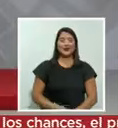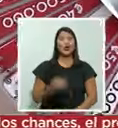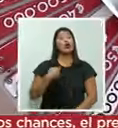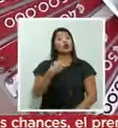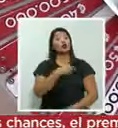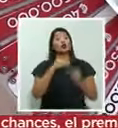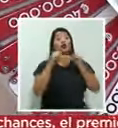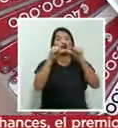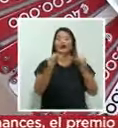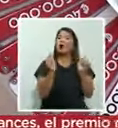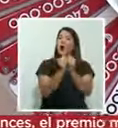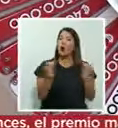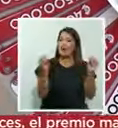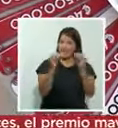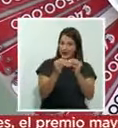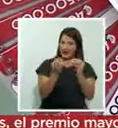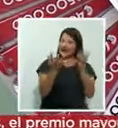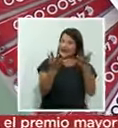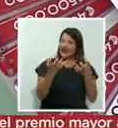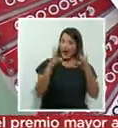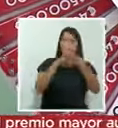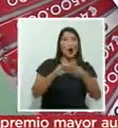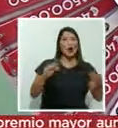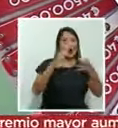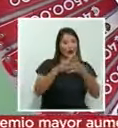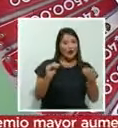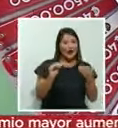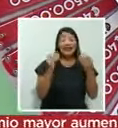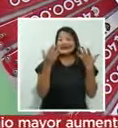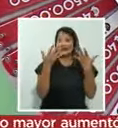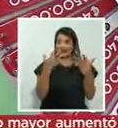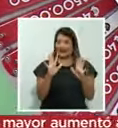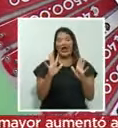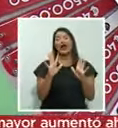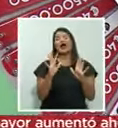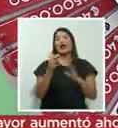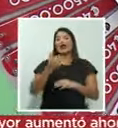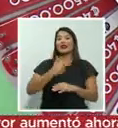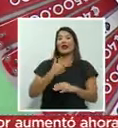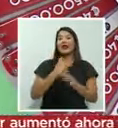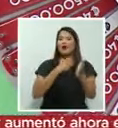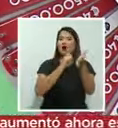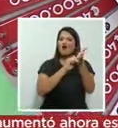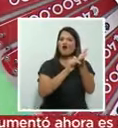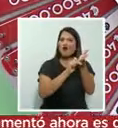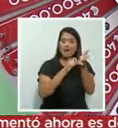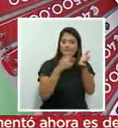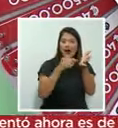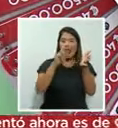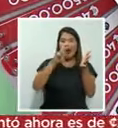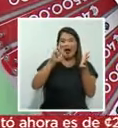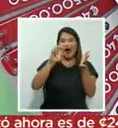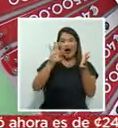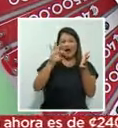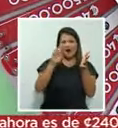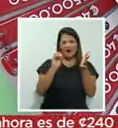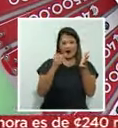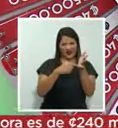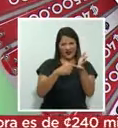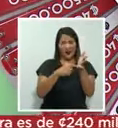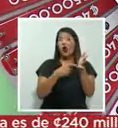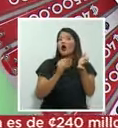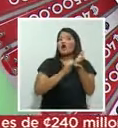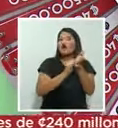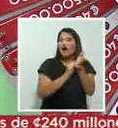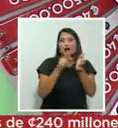Nosotros seguimos con más y queremos contarles que ya está disponible Raspa Retro. Esta raspadita que usted